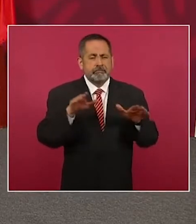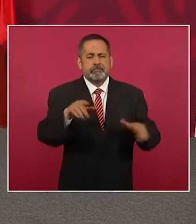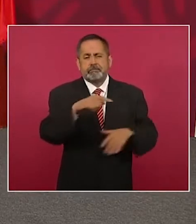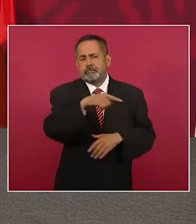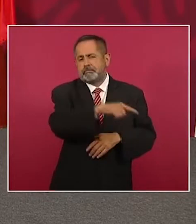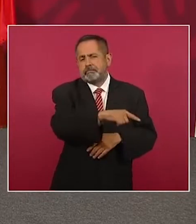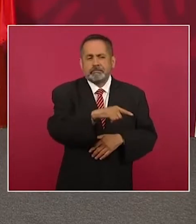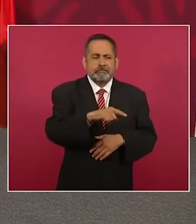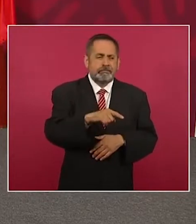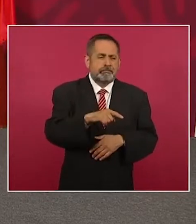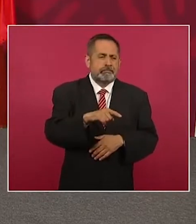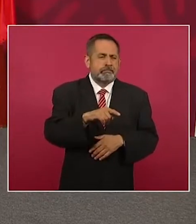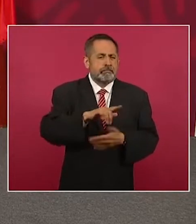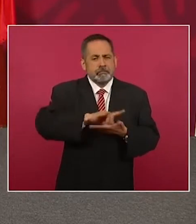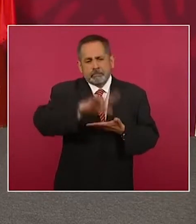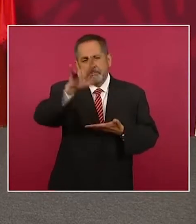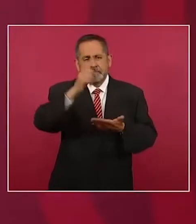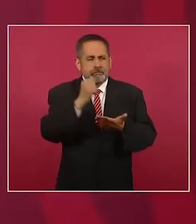líneas.